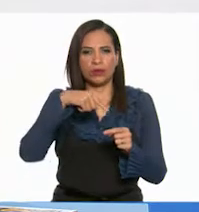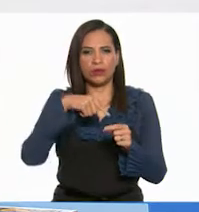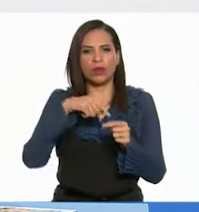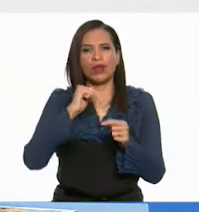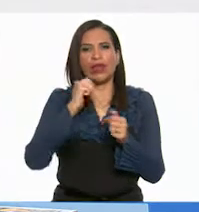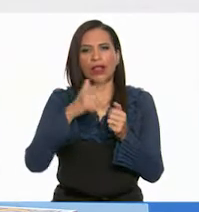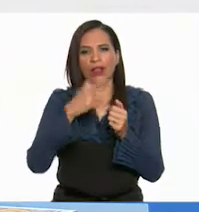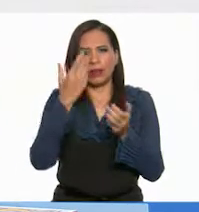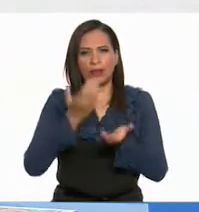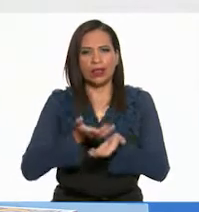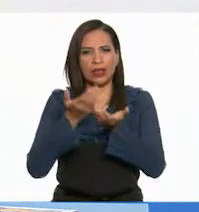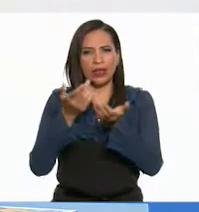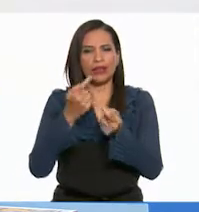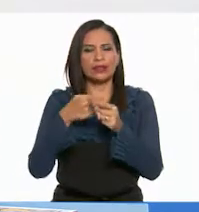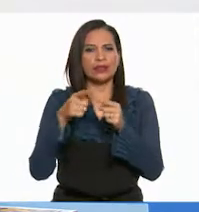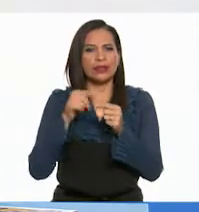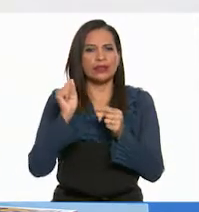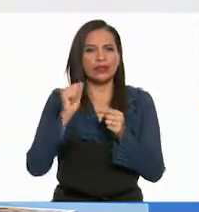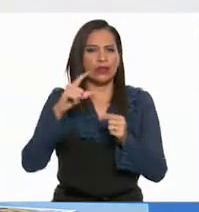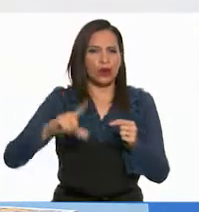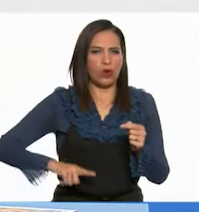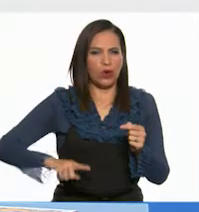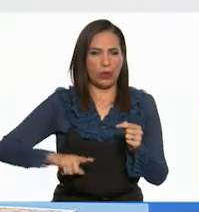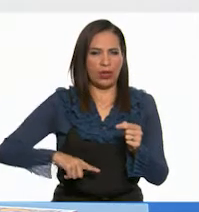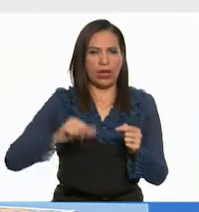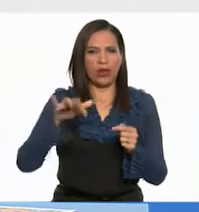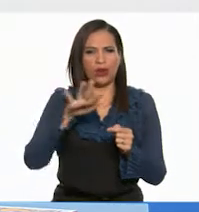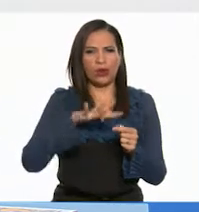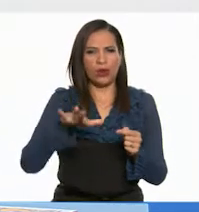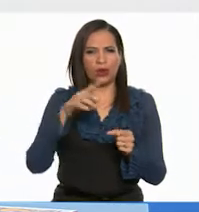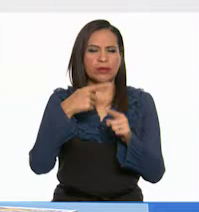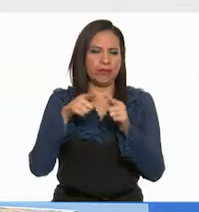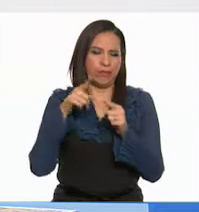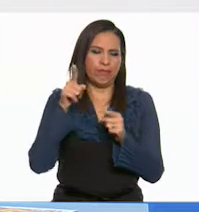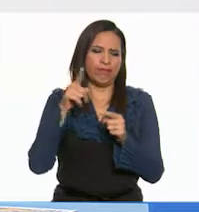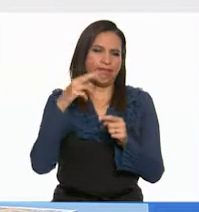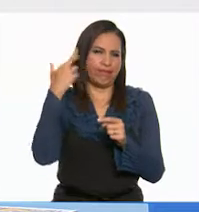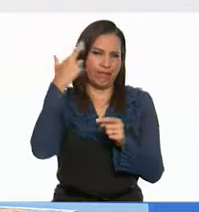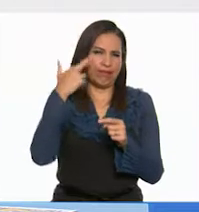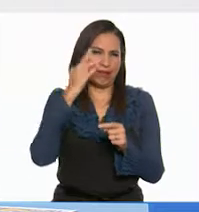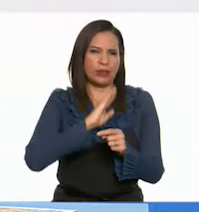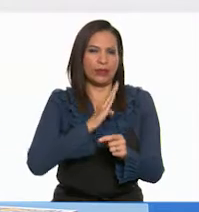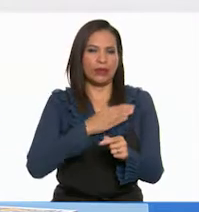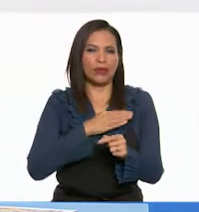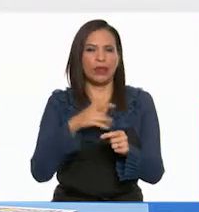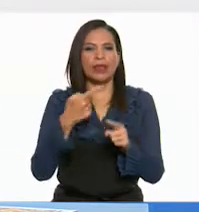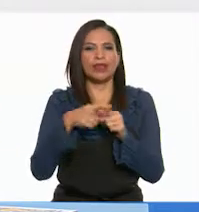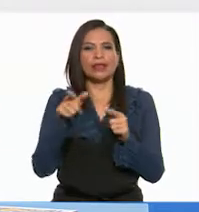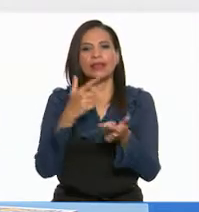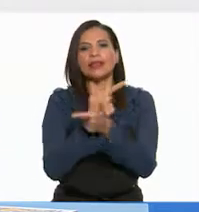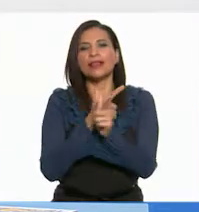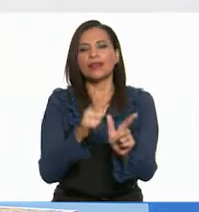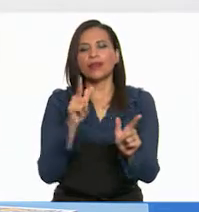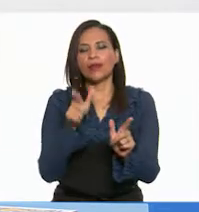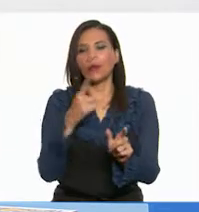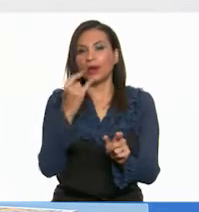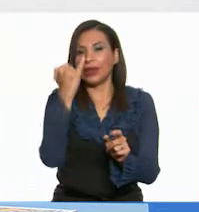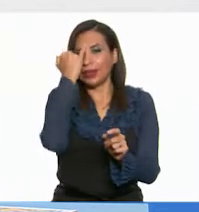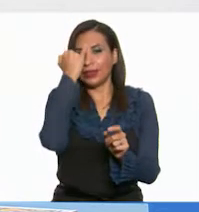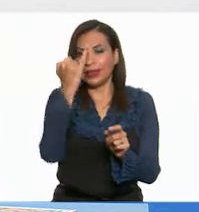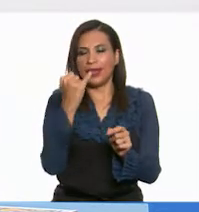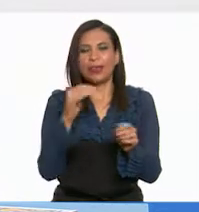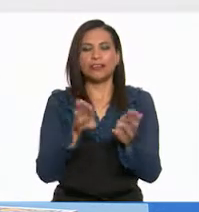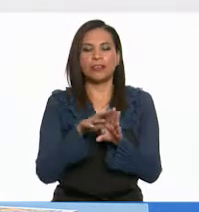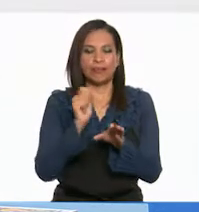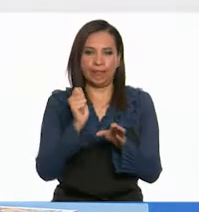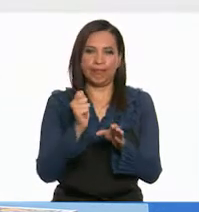al gobierno virreinal. Eso les afectaba demasiado. La libertad fue una de las ideas y